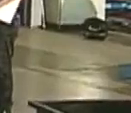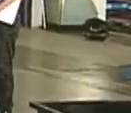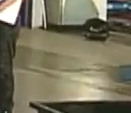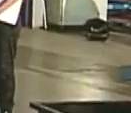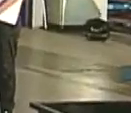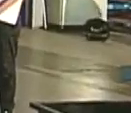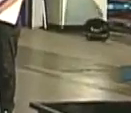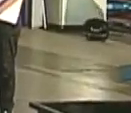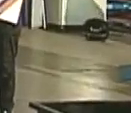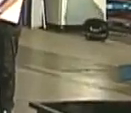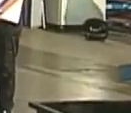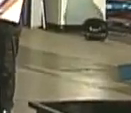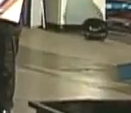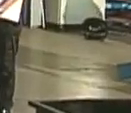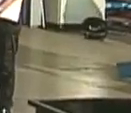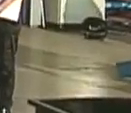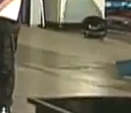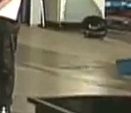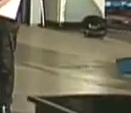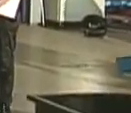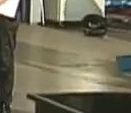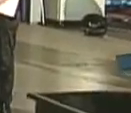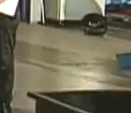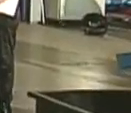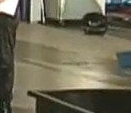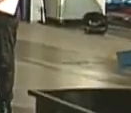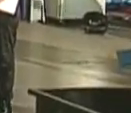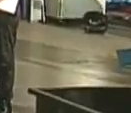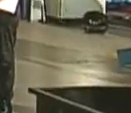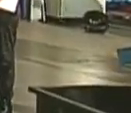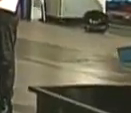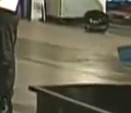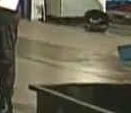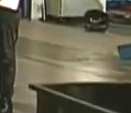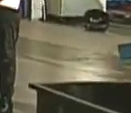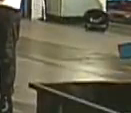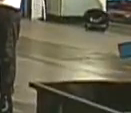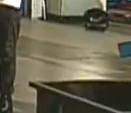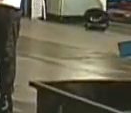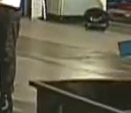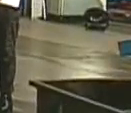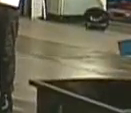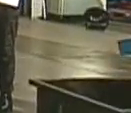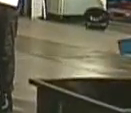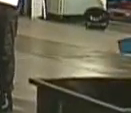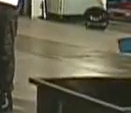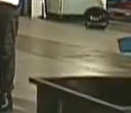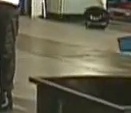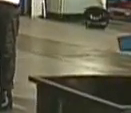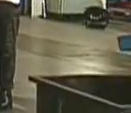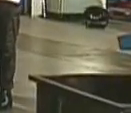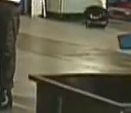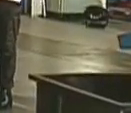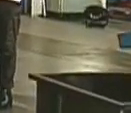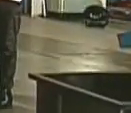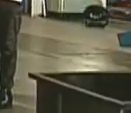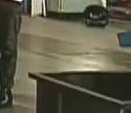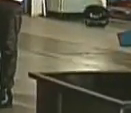ver esta experiencia maravillosa en miércoles de economía productiva. La